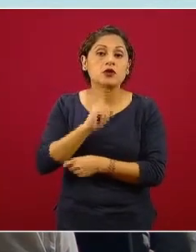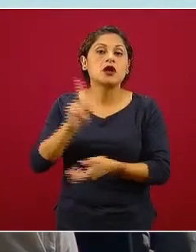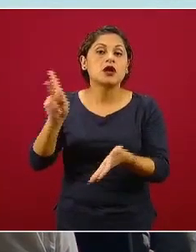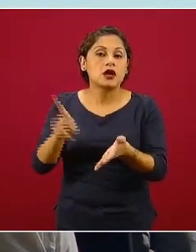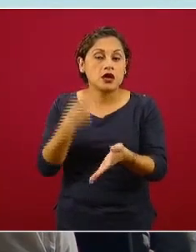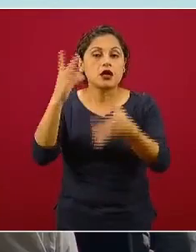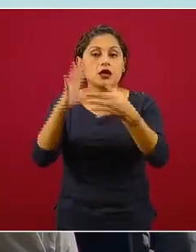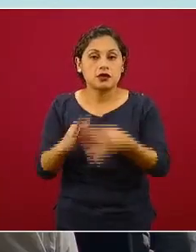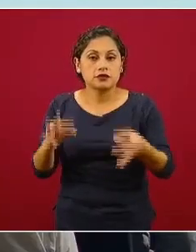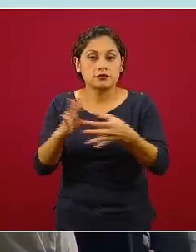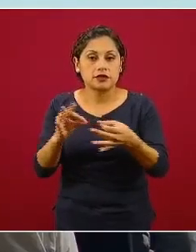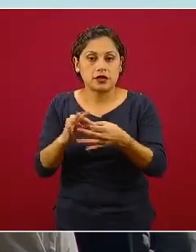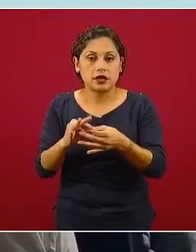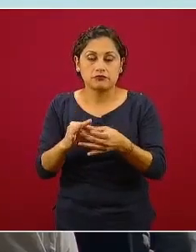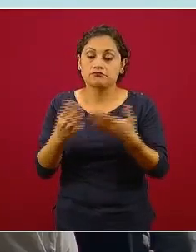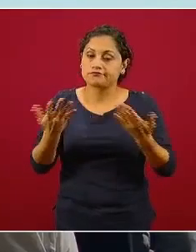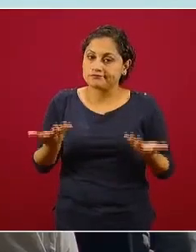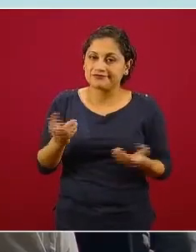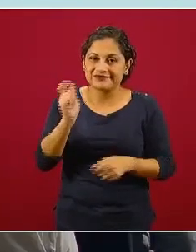ninguno,